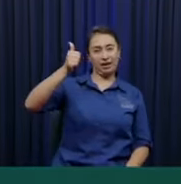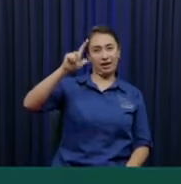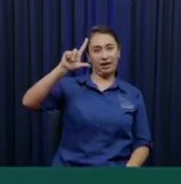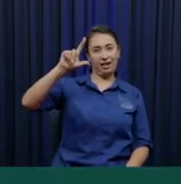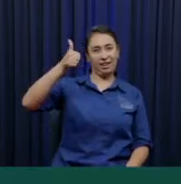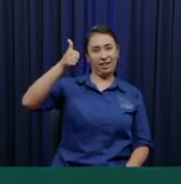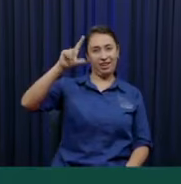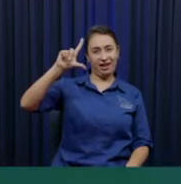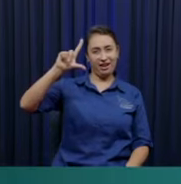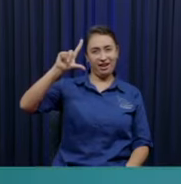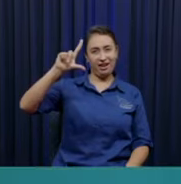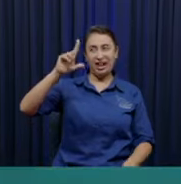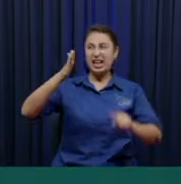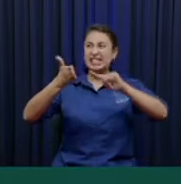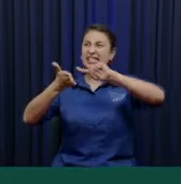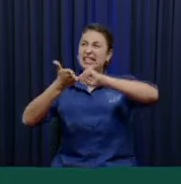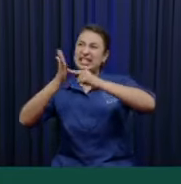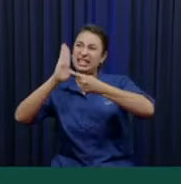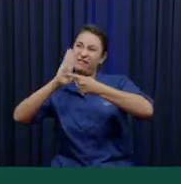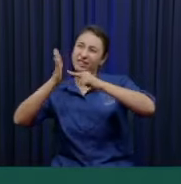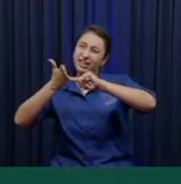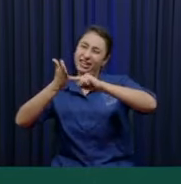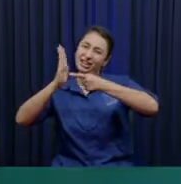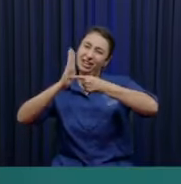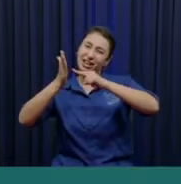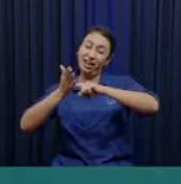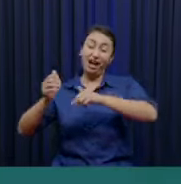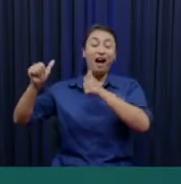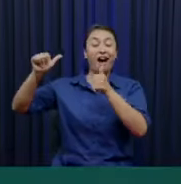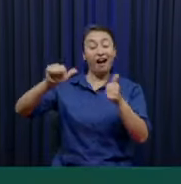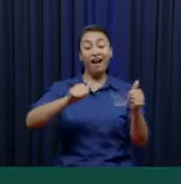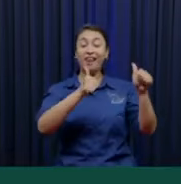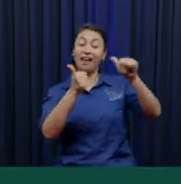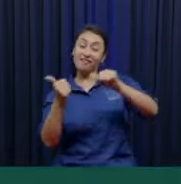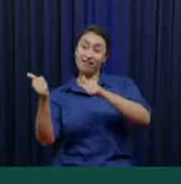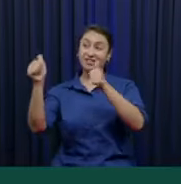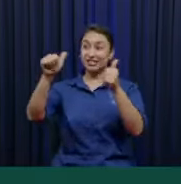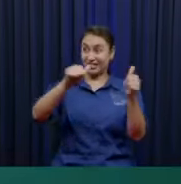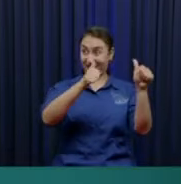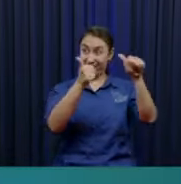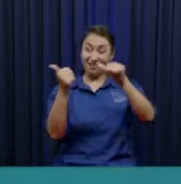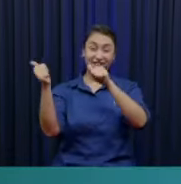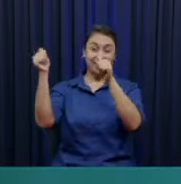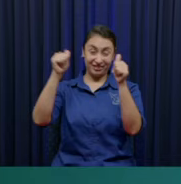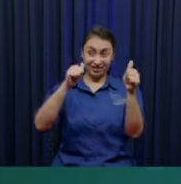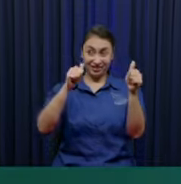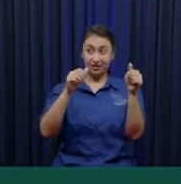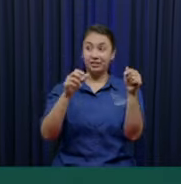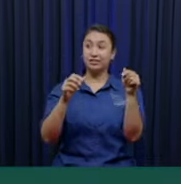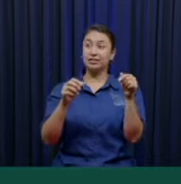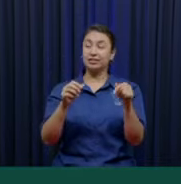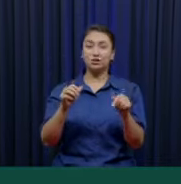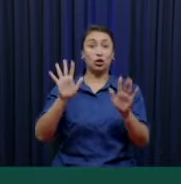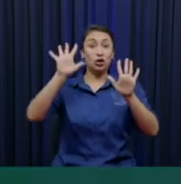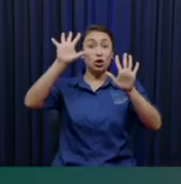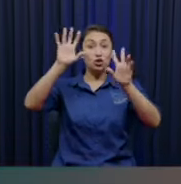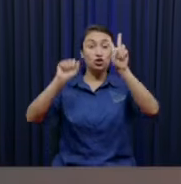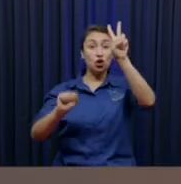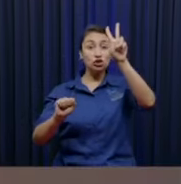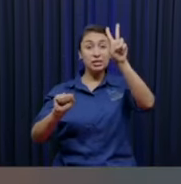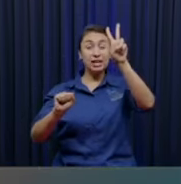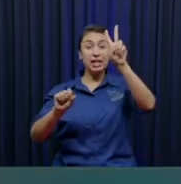este esquema, sino que así. Las 12 glorias, halal, alabanza, hod, cubre,